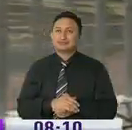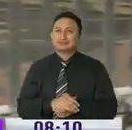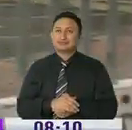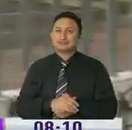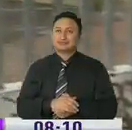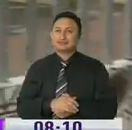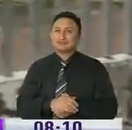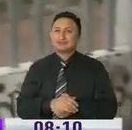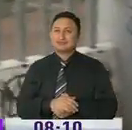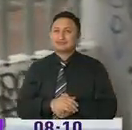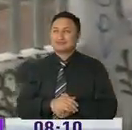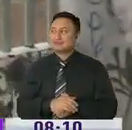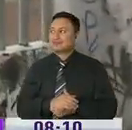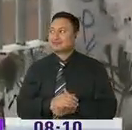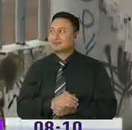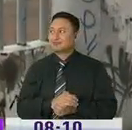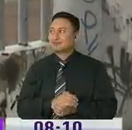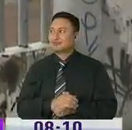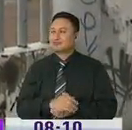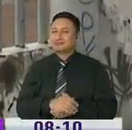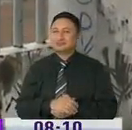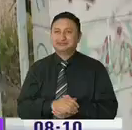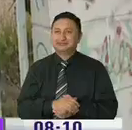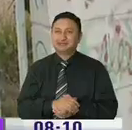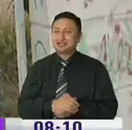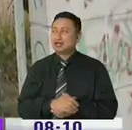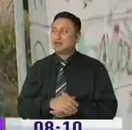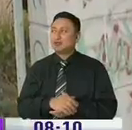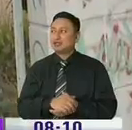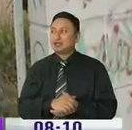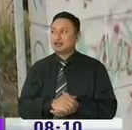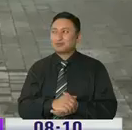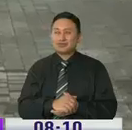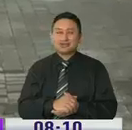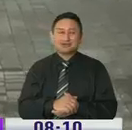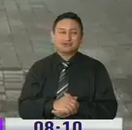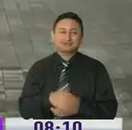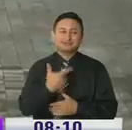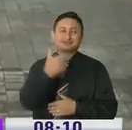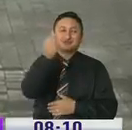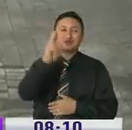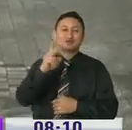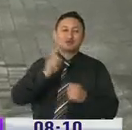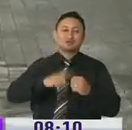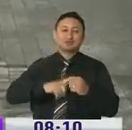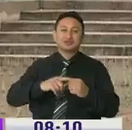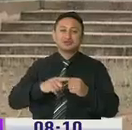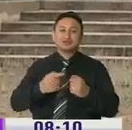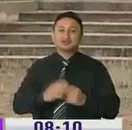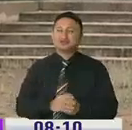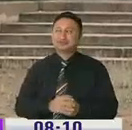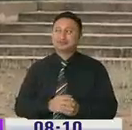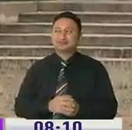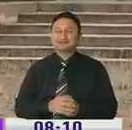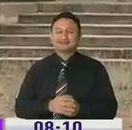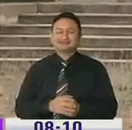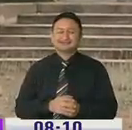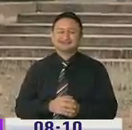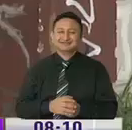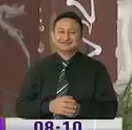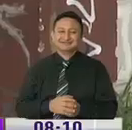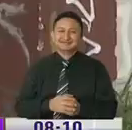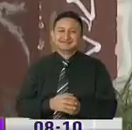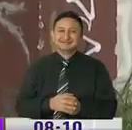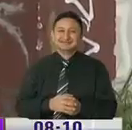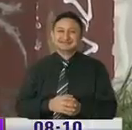La edificación del antiguo registro civil ubicado en el sector de Turubamba al sur de Quito, desde que dejó de funcionar en ese